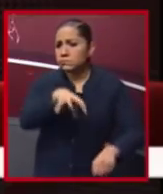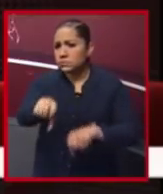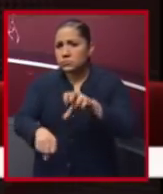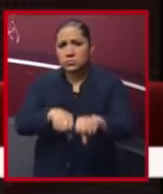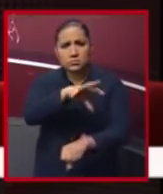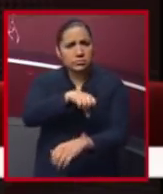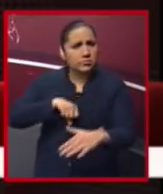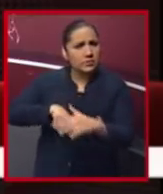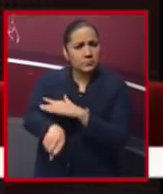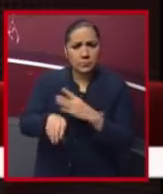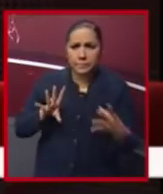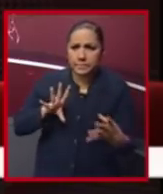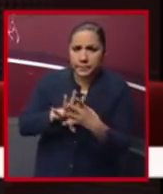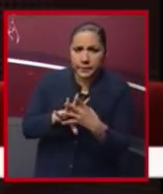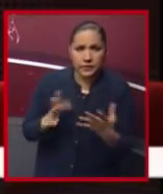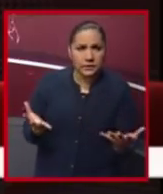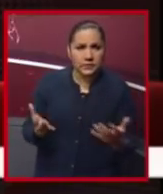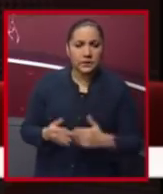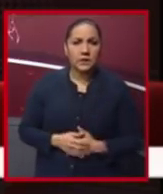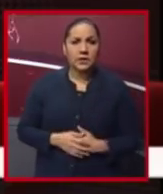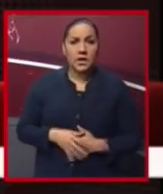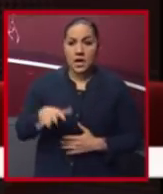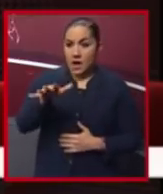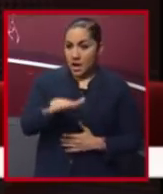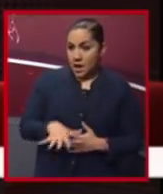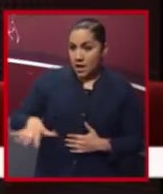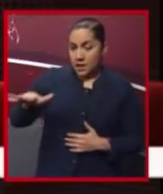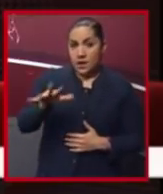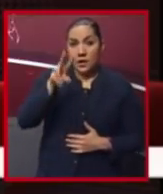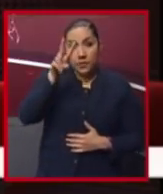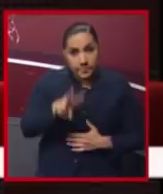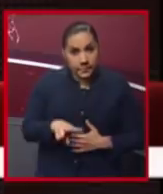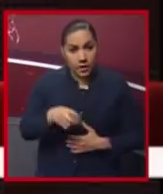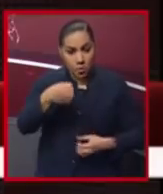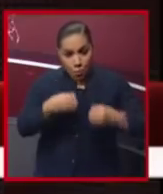allá donde hay mucha injusticia.